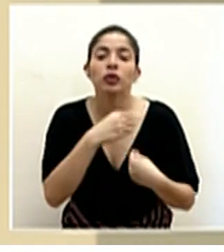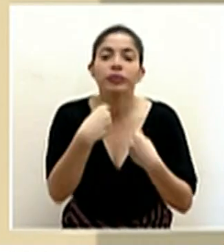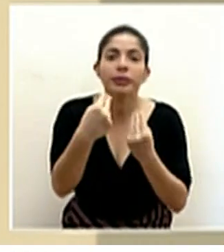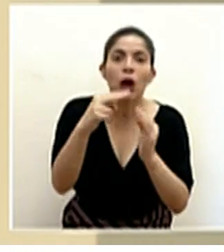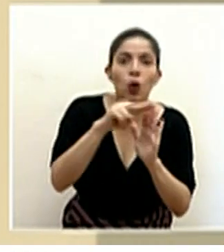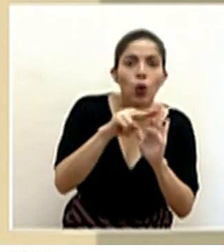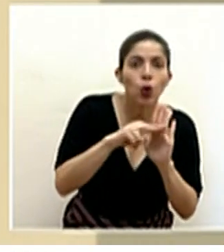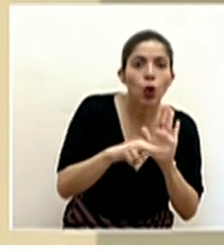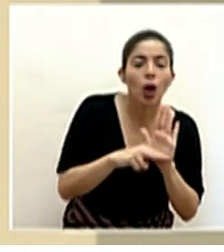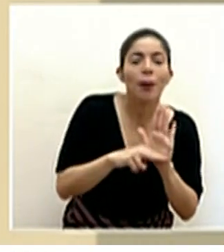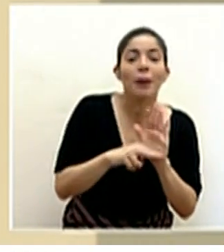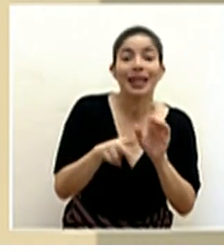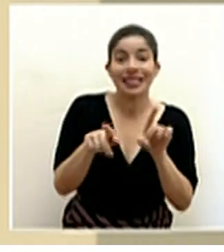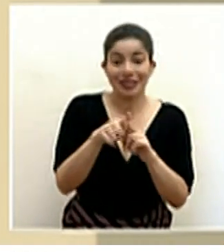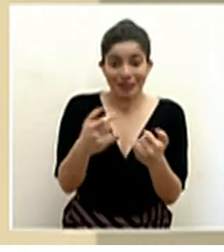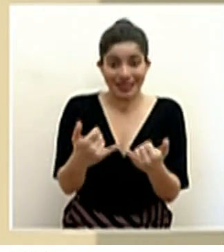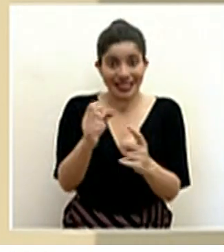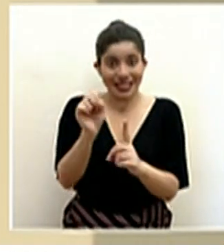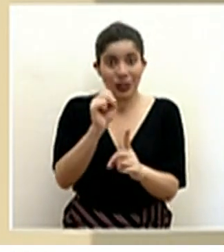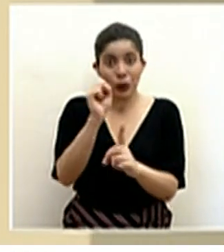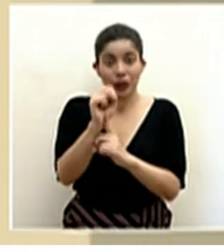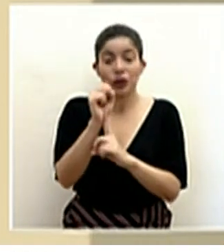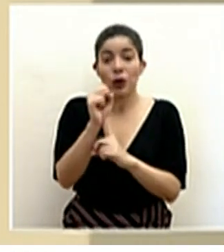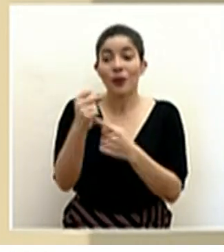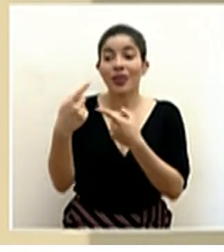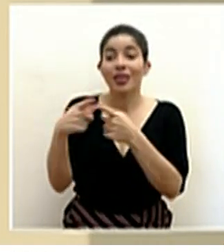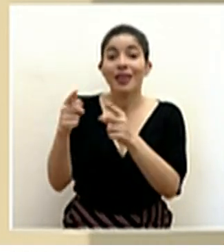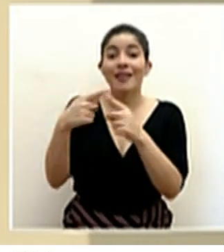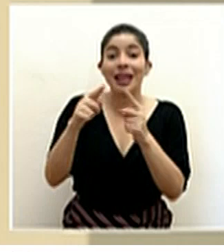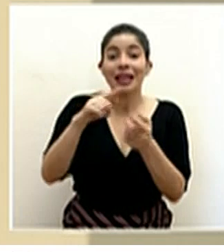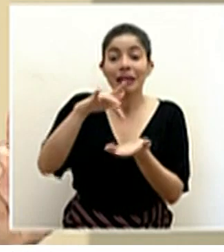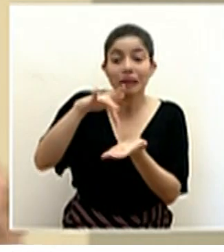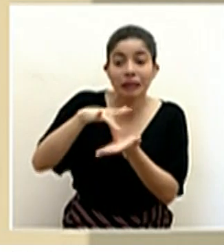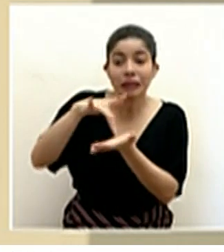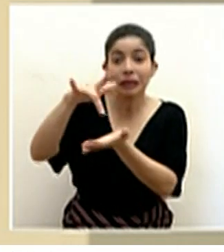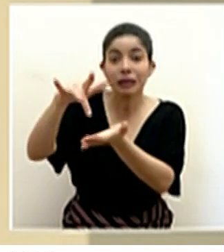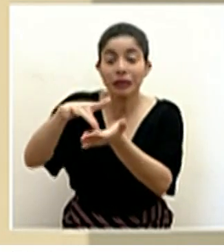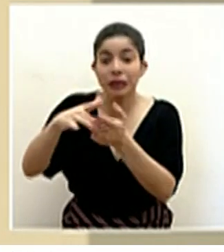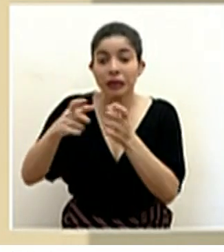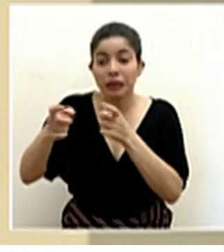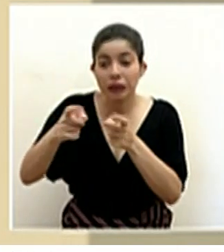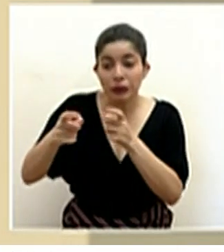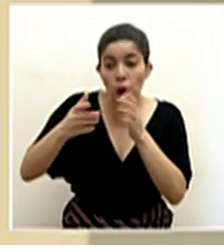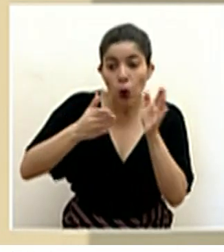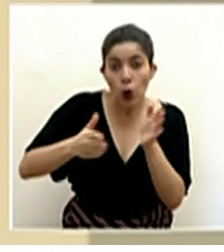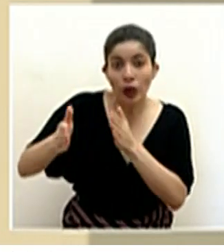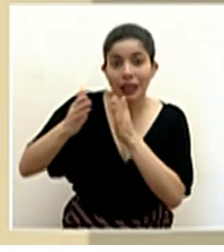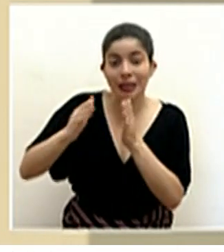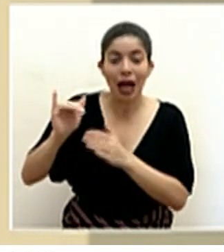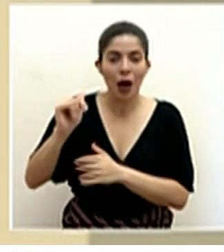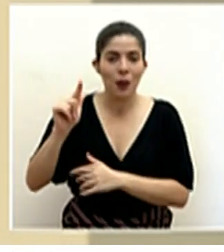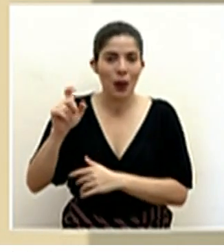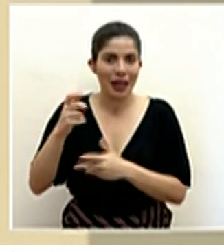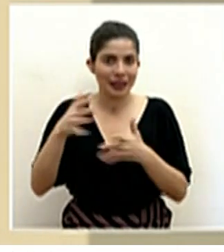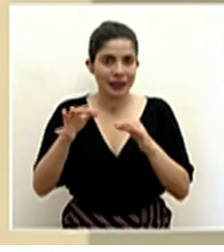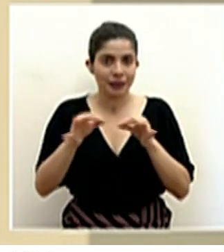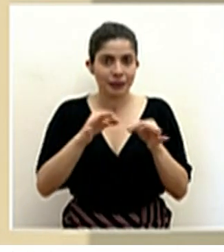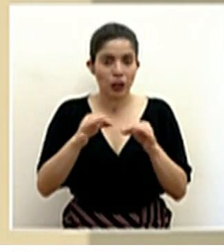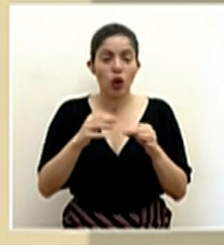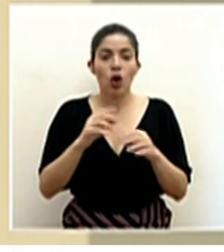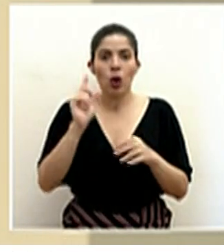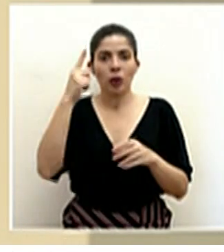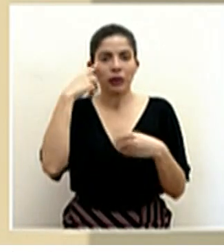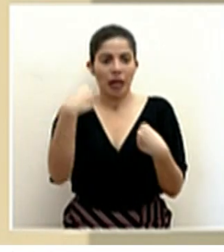y también incluso en este caso de los diferentes puntos de logística, lo que también explicó don Alex.